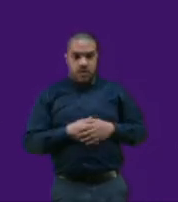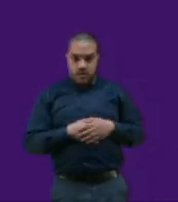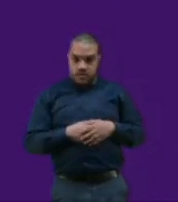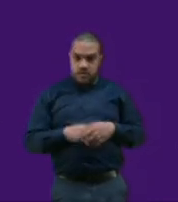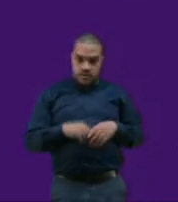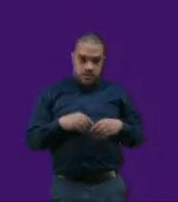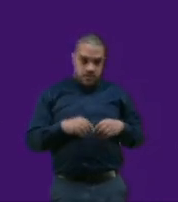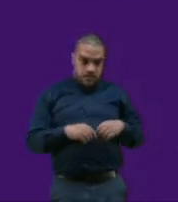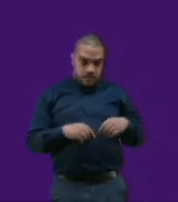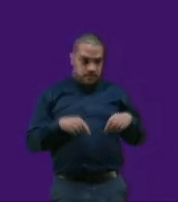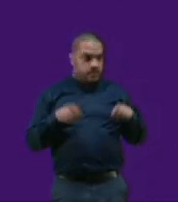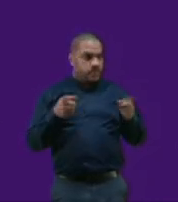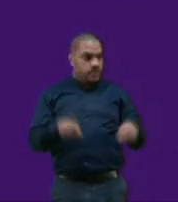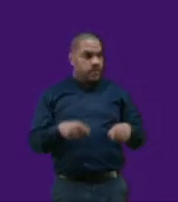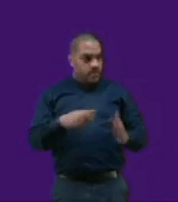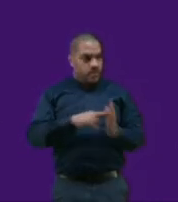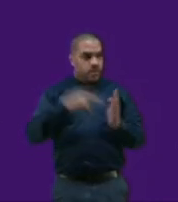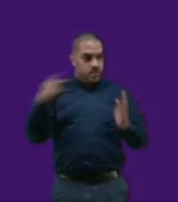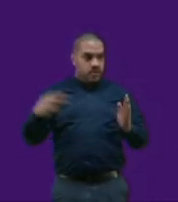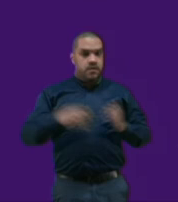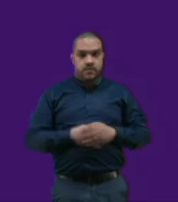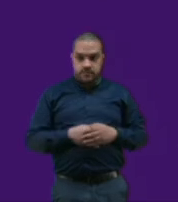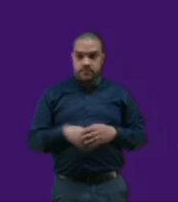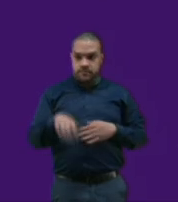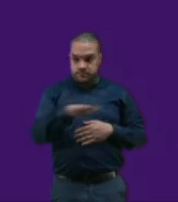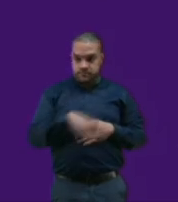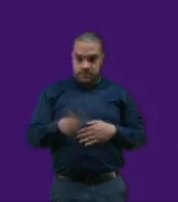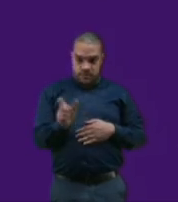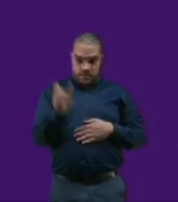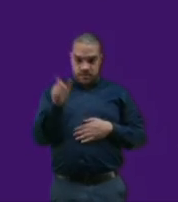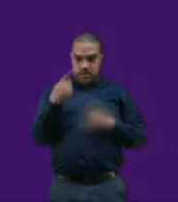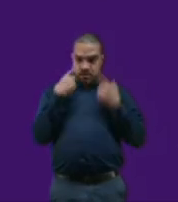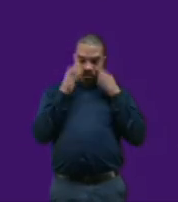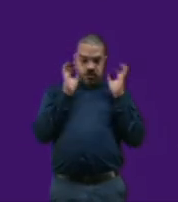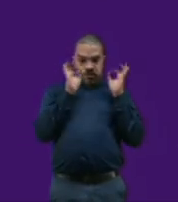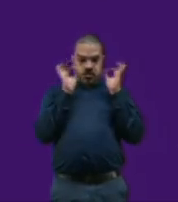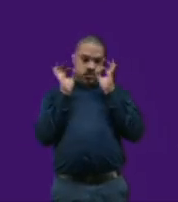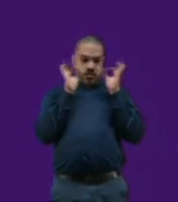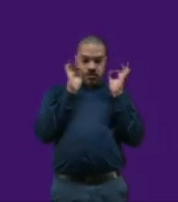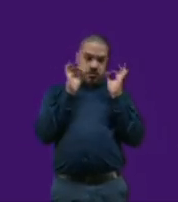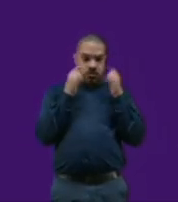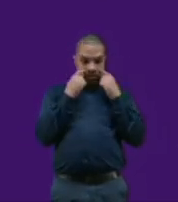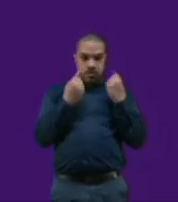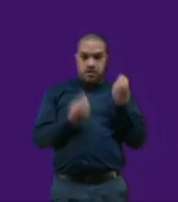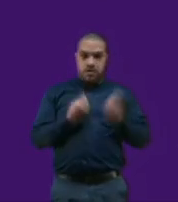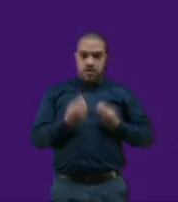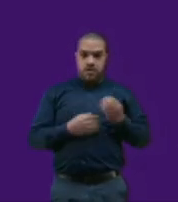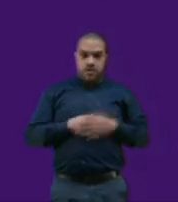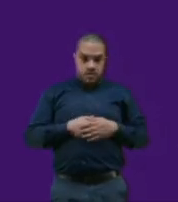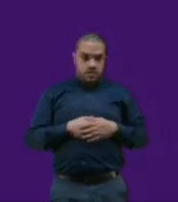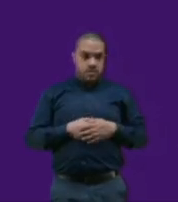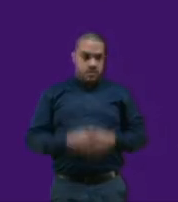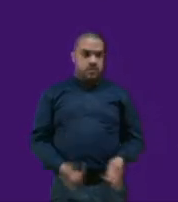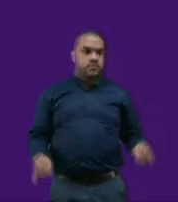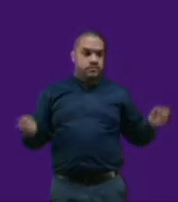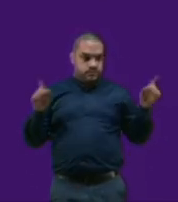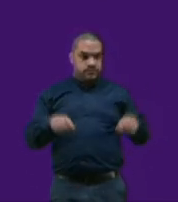en crear esta tecnología? Yo soy disléxico, entonces me tocaba hacer certificados